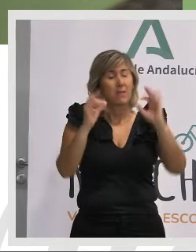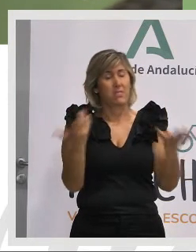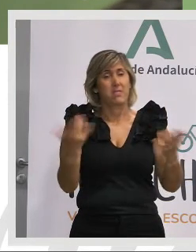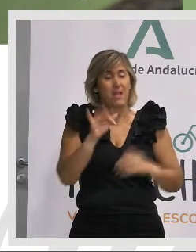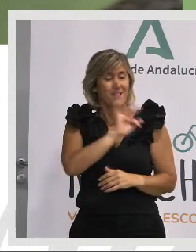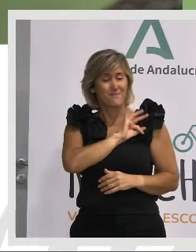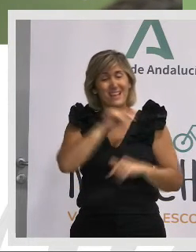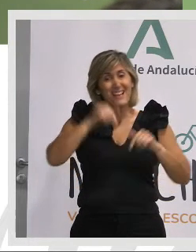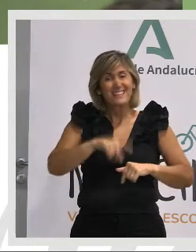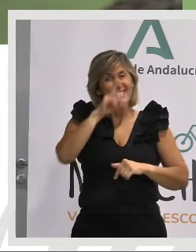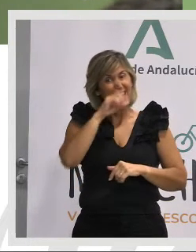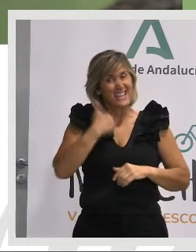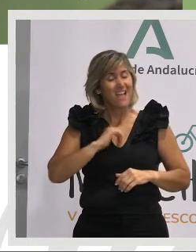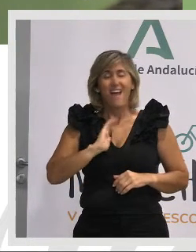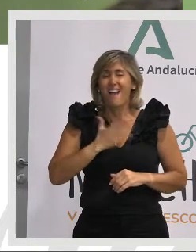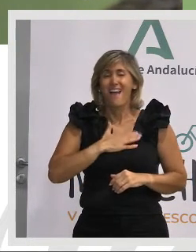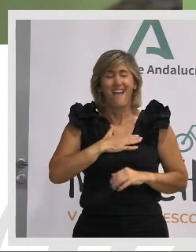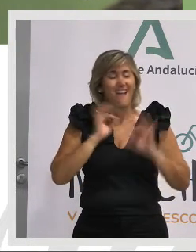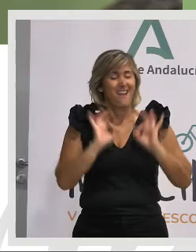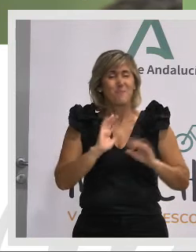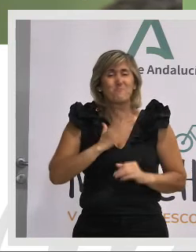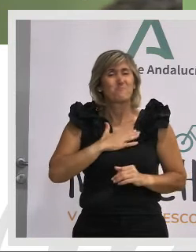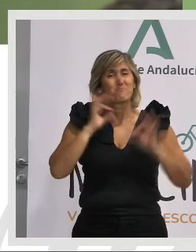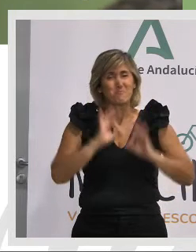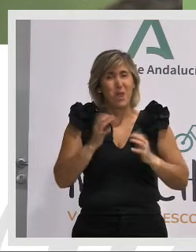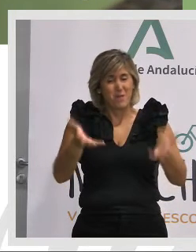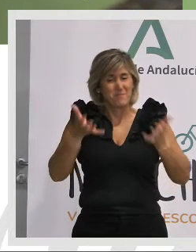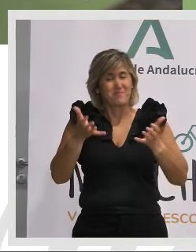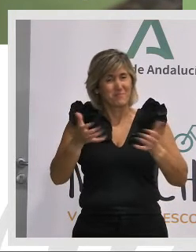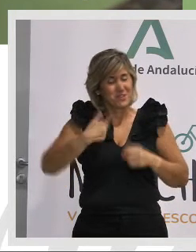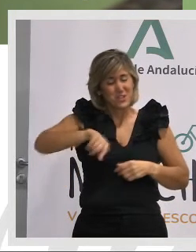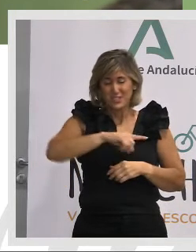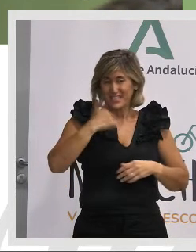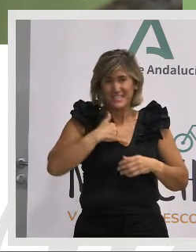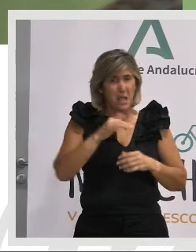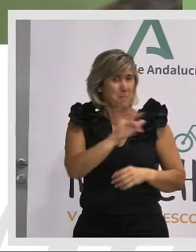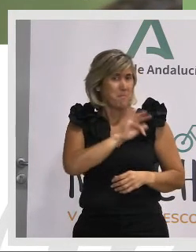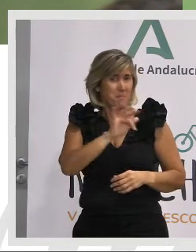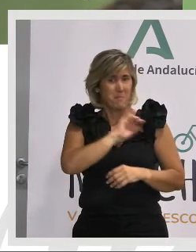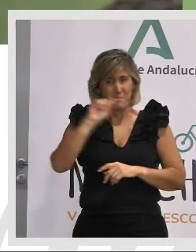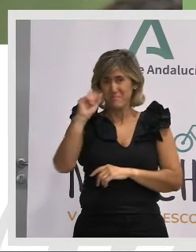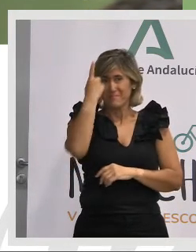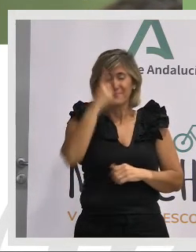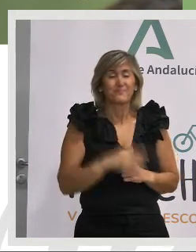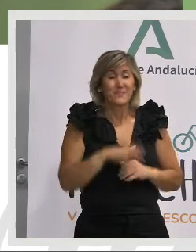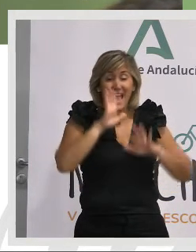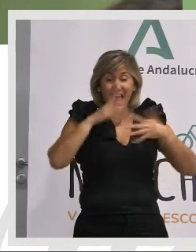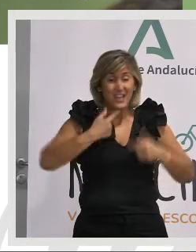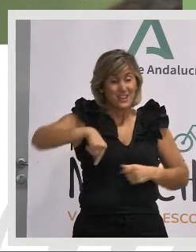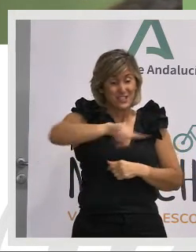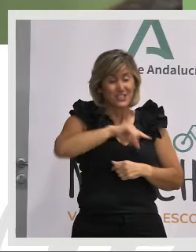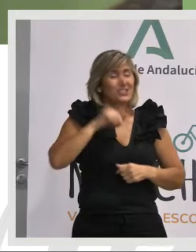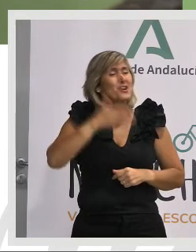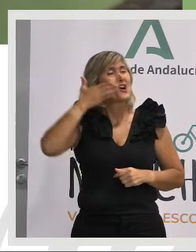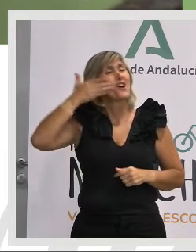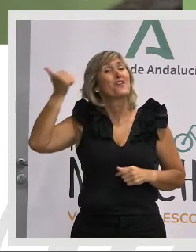ya tenemos categoría propia. Y ese es nuestro verdadero y gran premio. Hoy estamos aquí con el orgullo